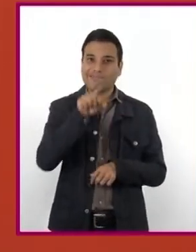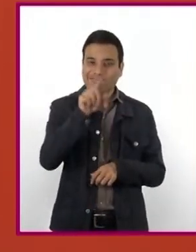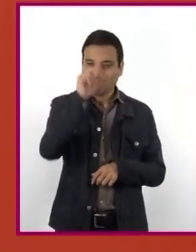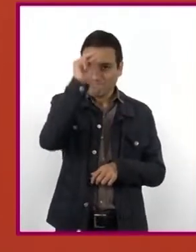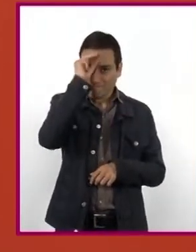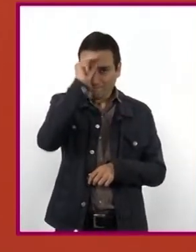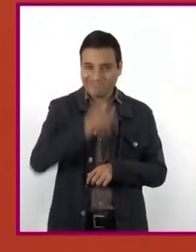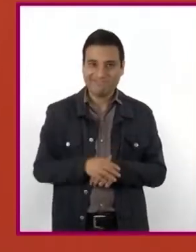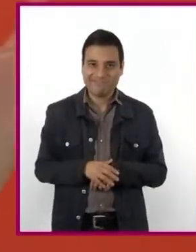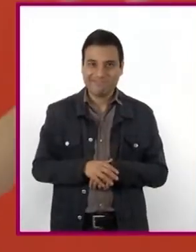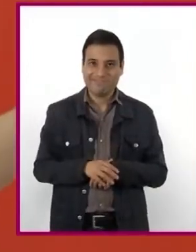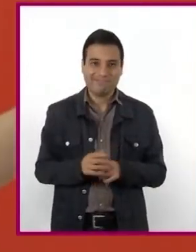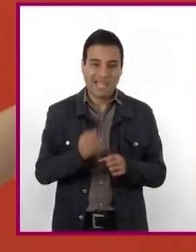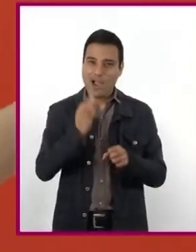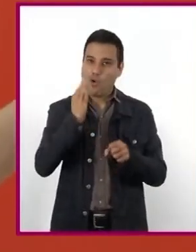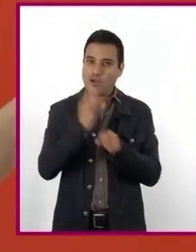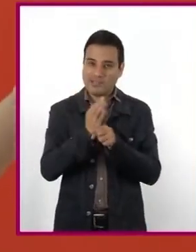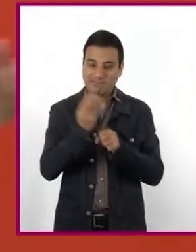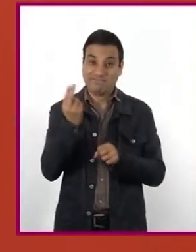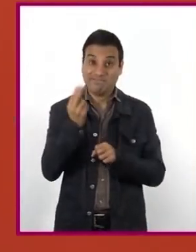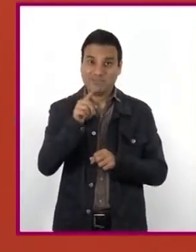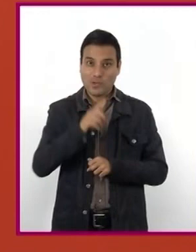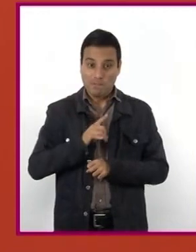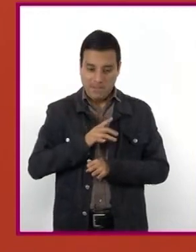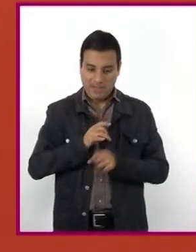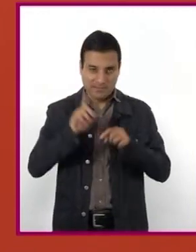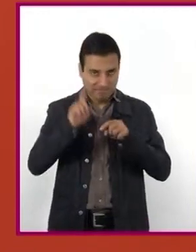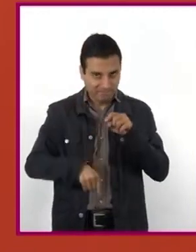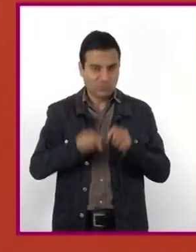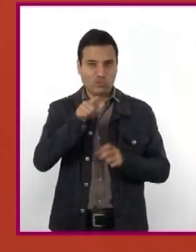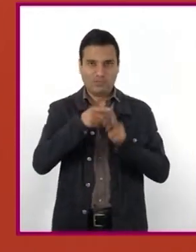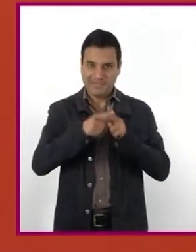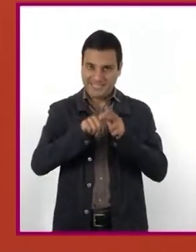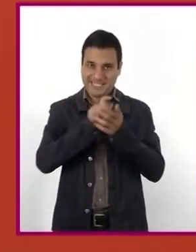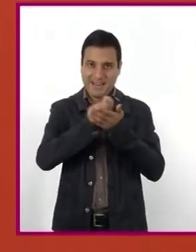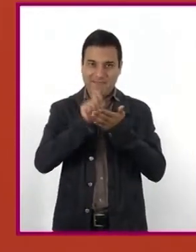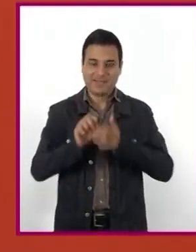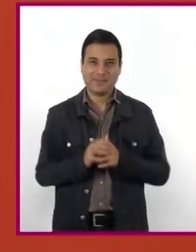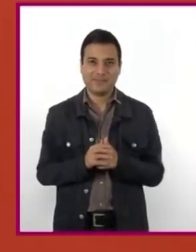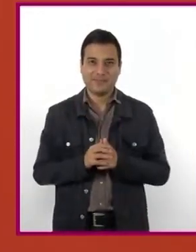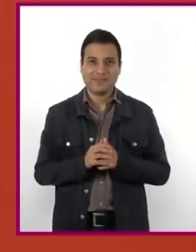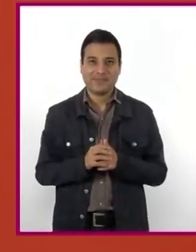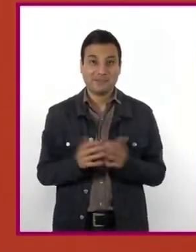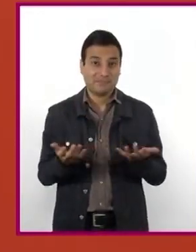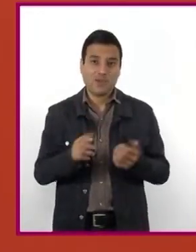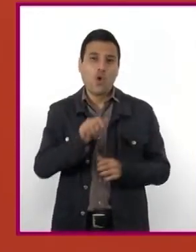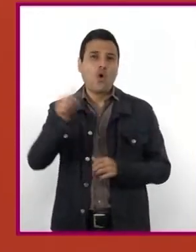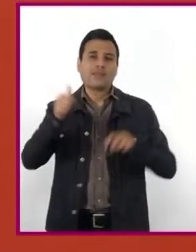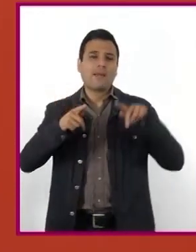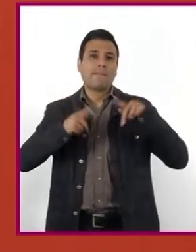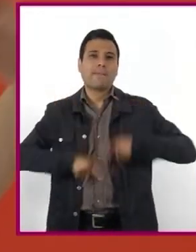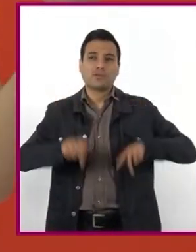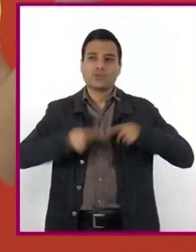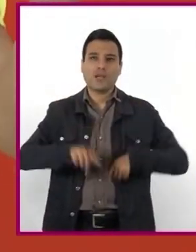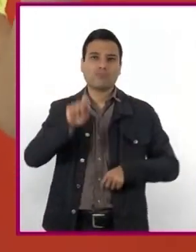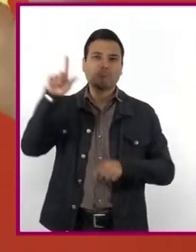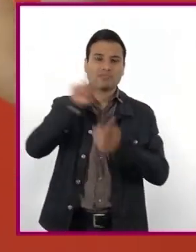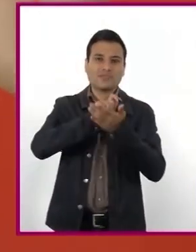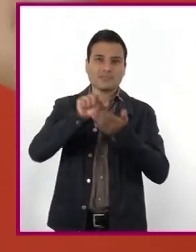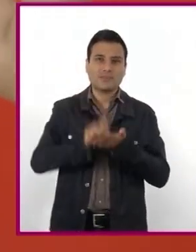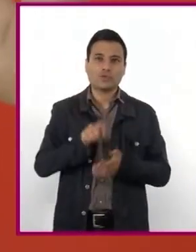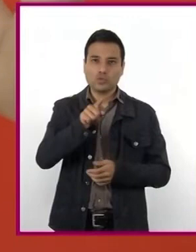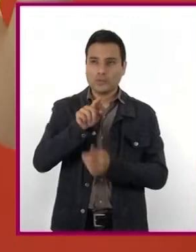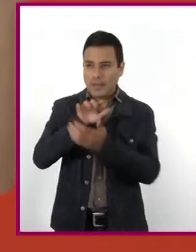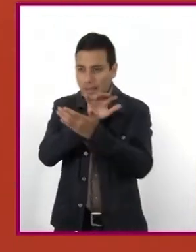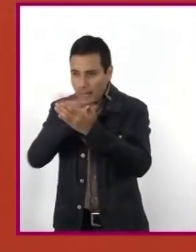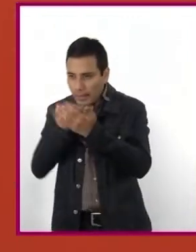para lograrlo. Es momento de quitarse el miedo a empezar a escribir. Nútranse del trabajo de otros escritores y después dejen que las